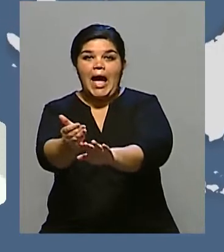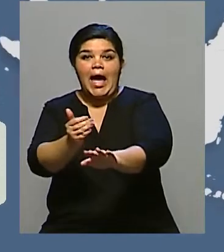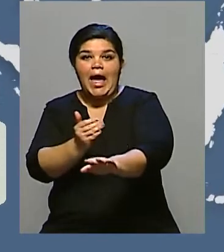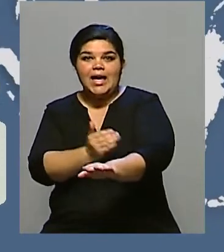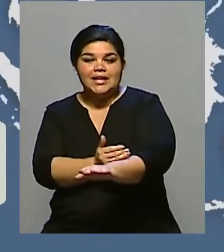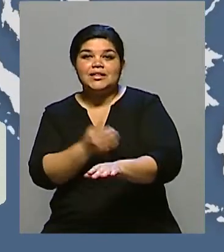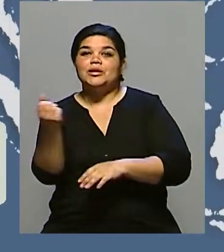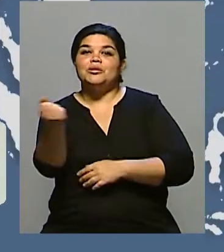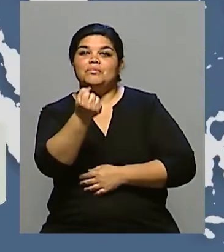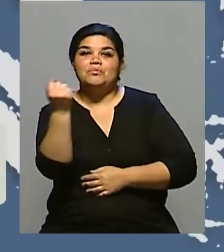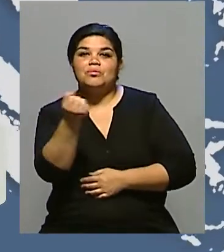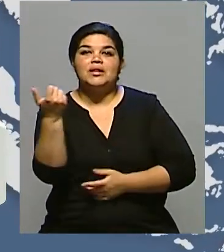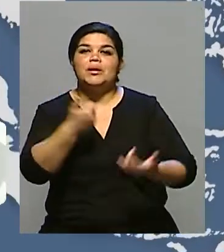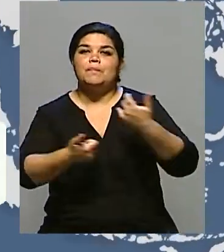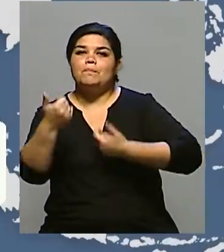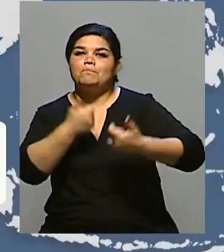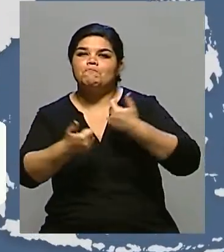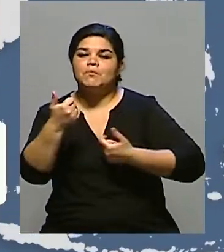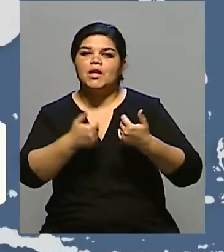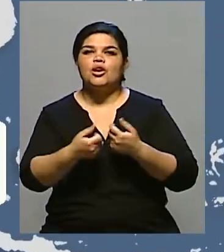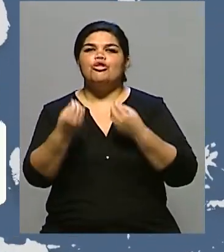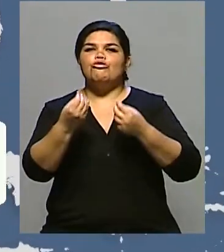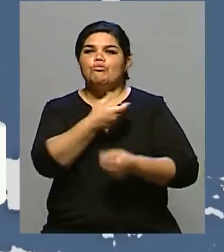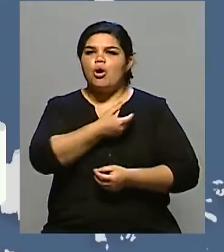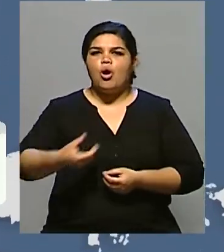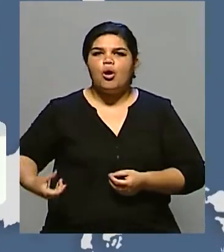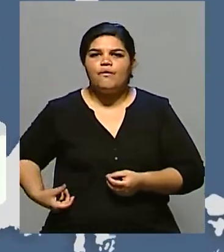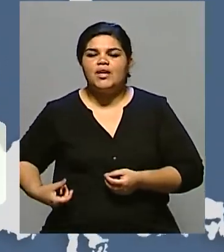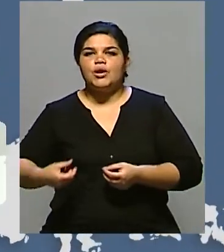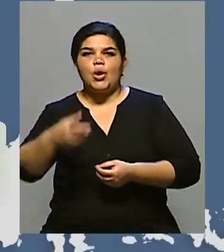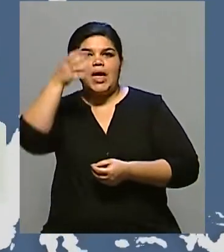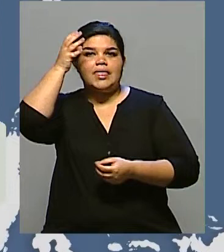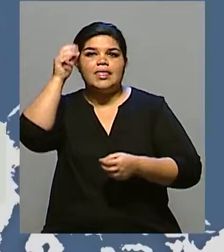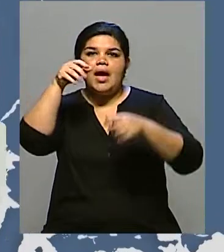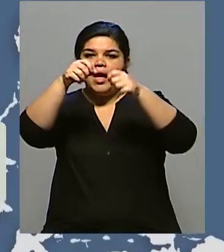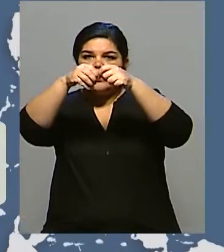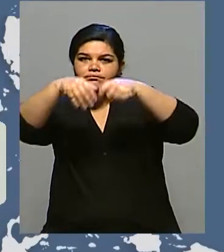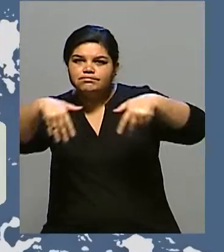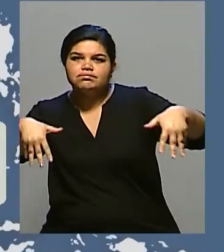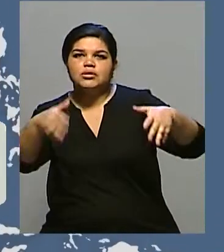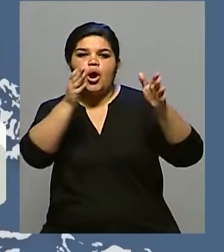mendocino justamente cómo está formado el gobierno de Italia, cómo es la estructura política institucional.